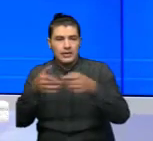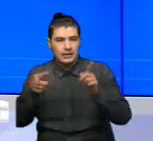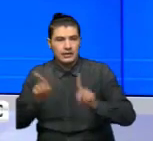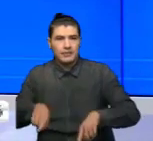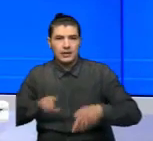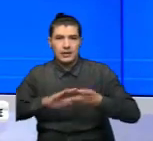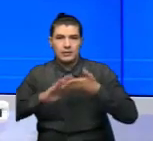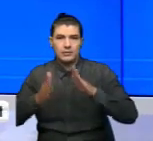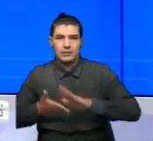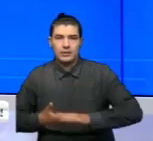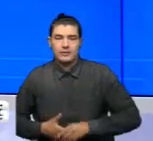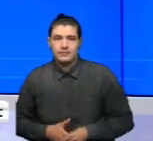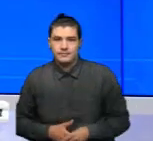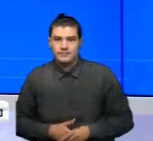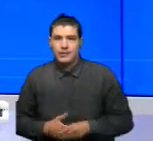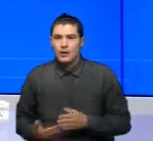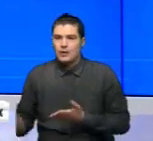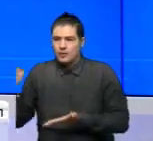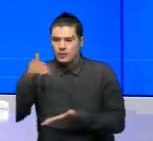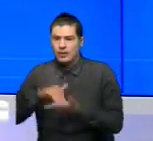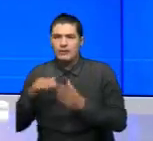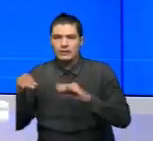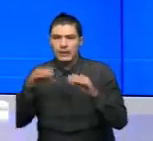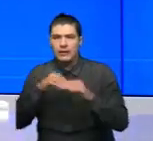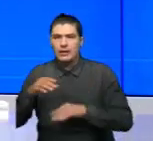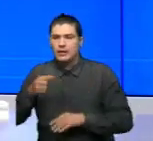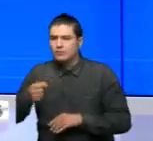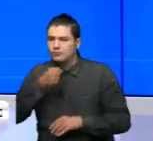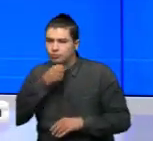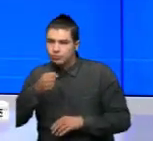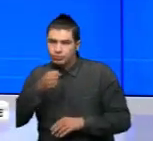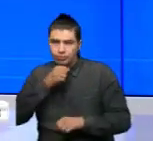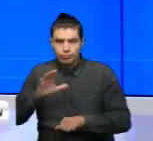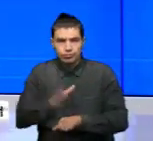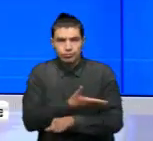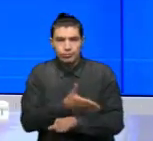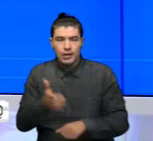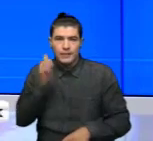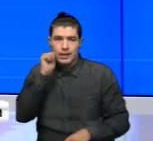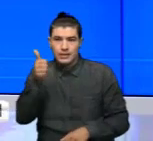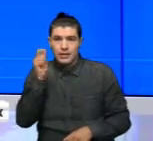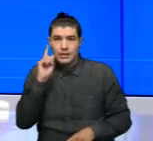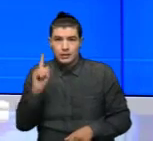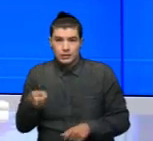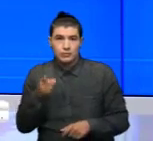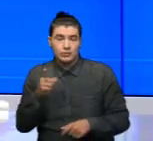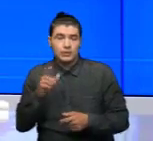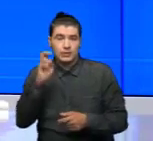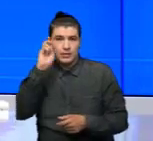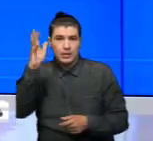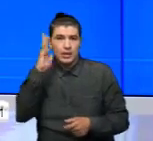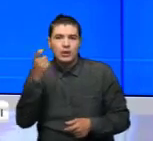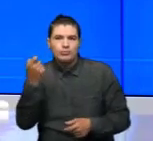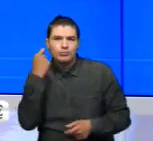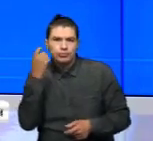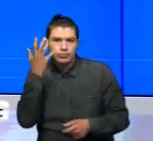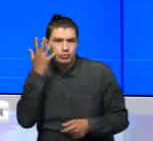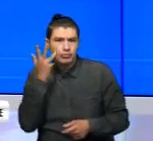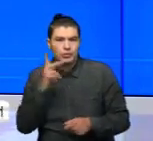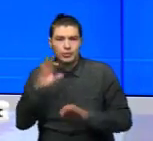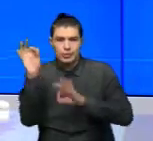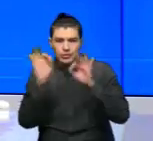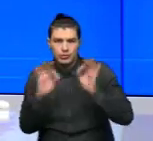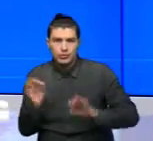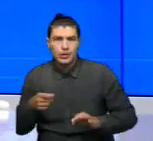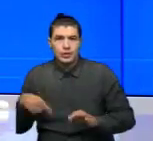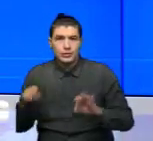y volvemos a hablar del concierto que se va a llevar a cabo mañana en norte de santander porque estos últimos días con la preparación de este evento